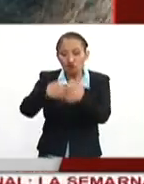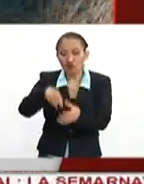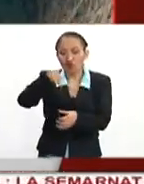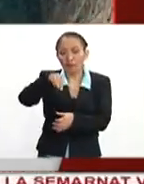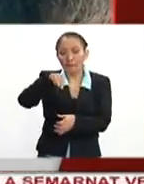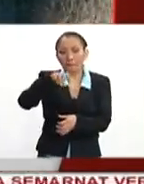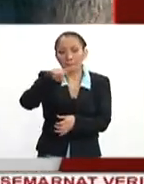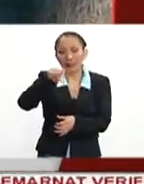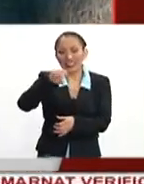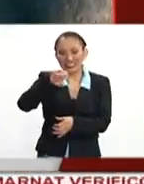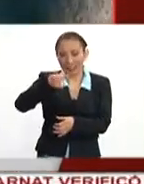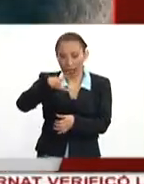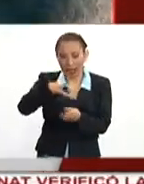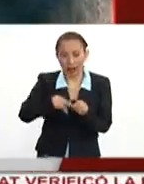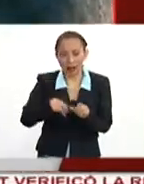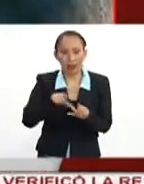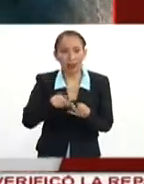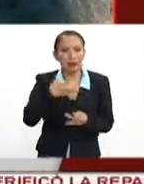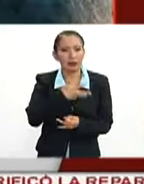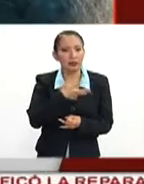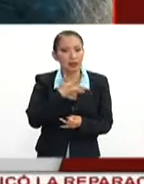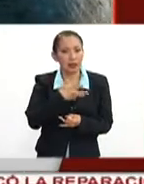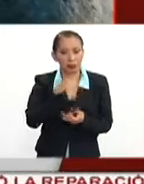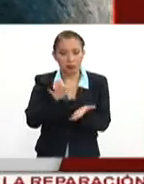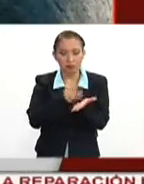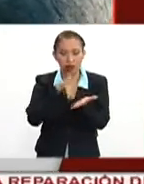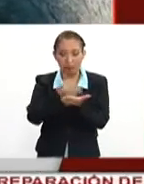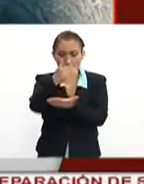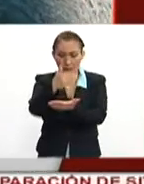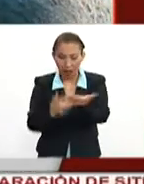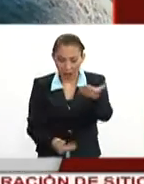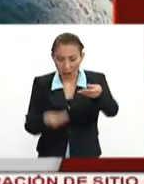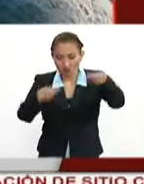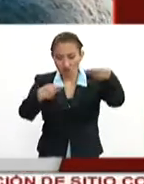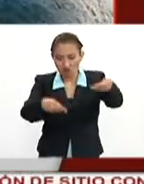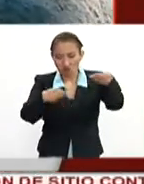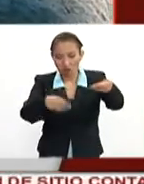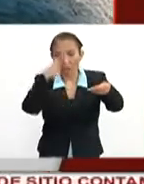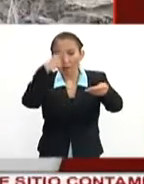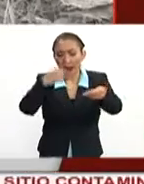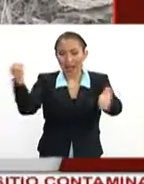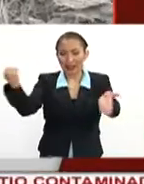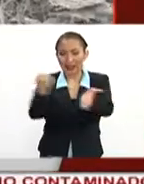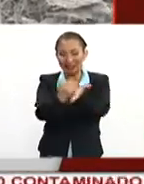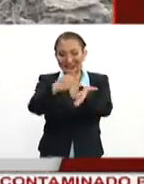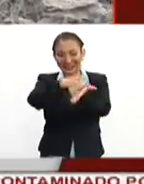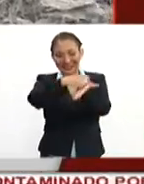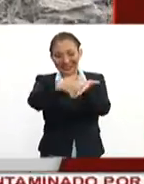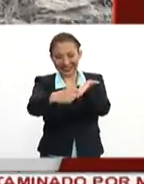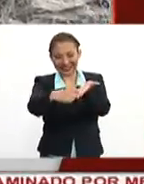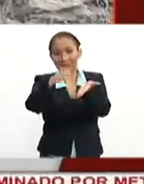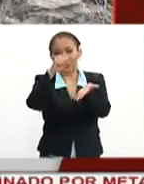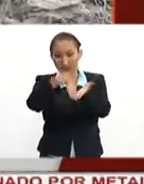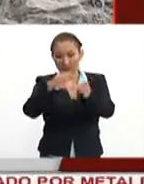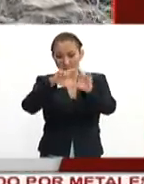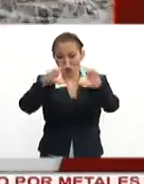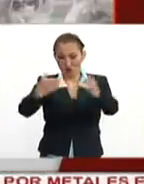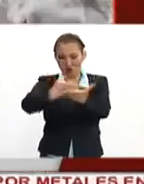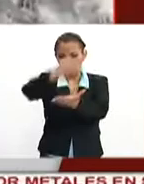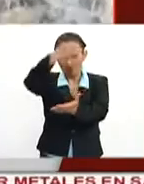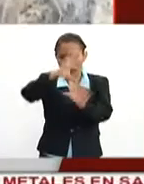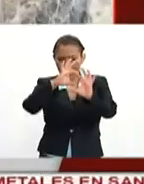mezcal. Tenemos papel para las etiquetas de estos